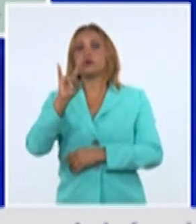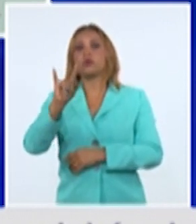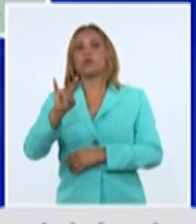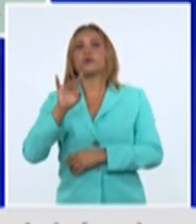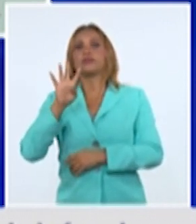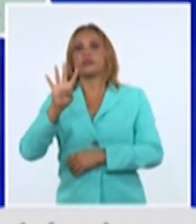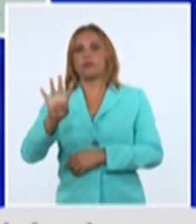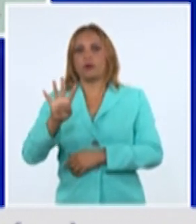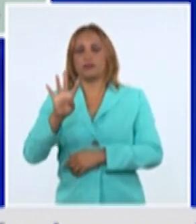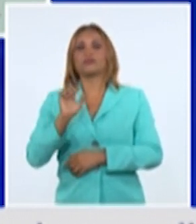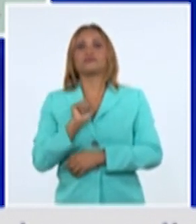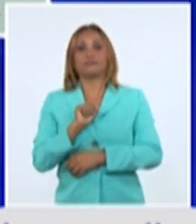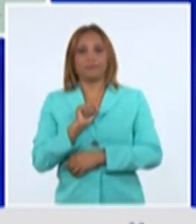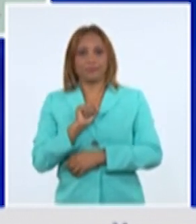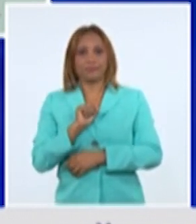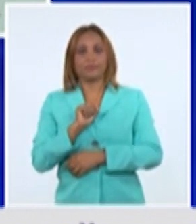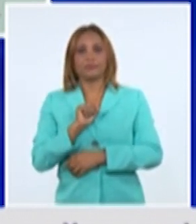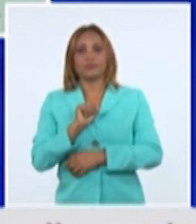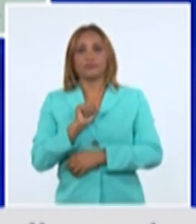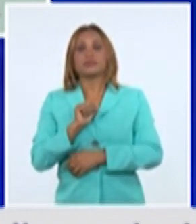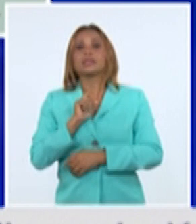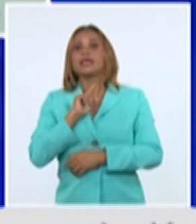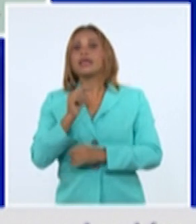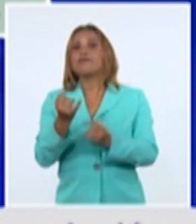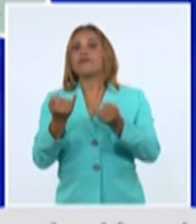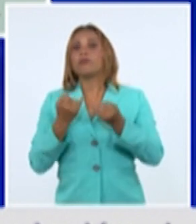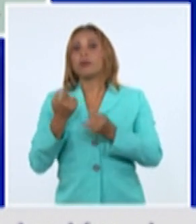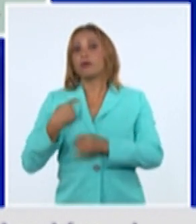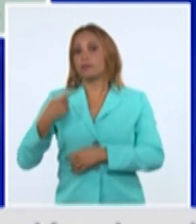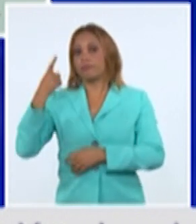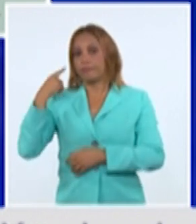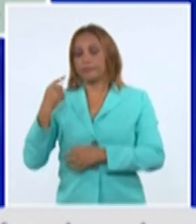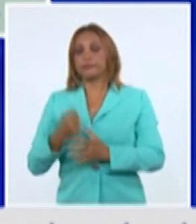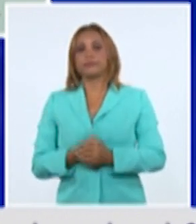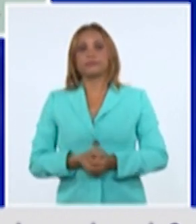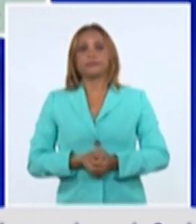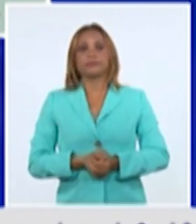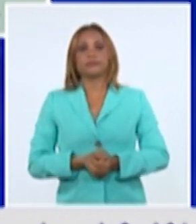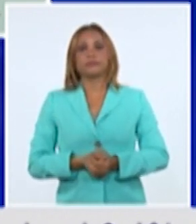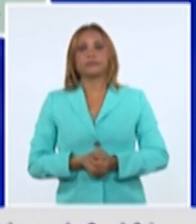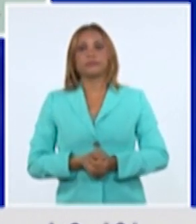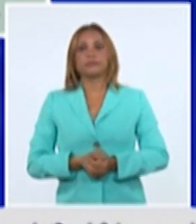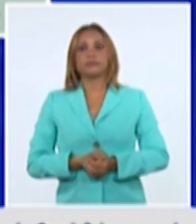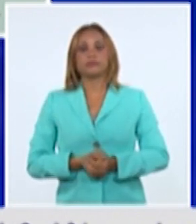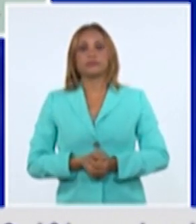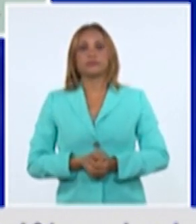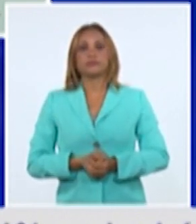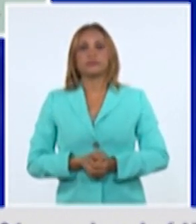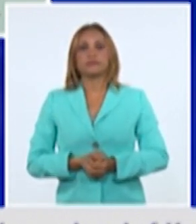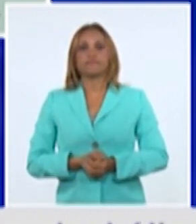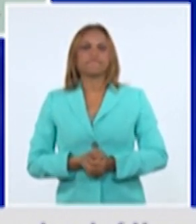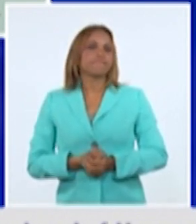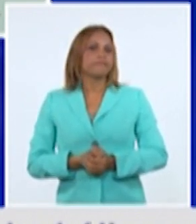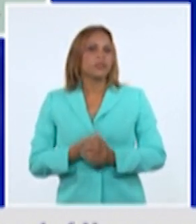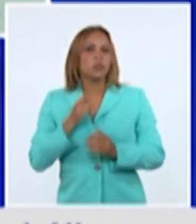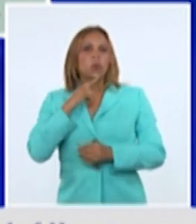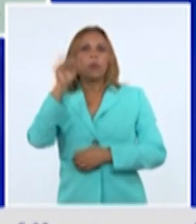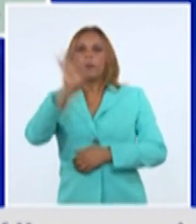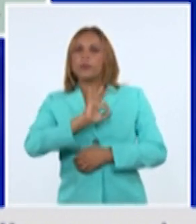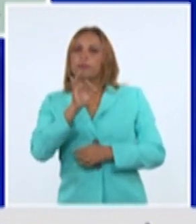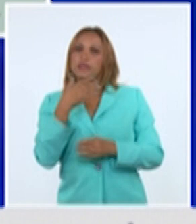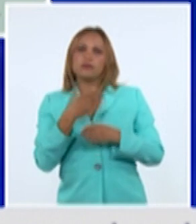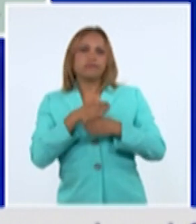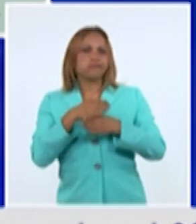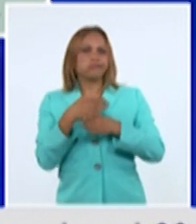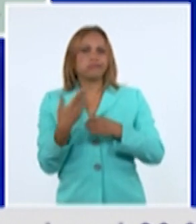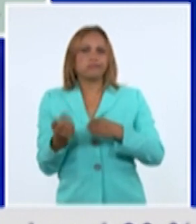5.694 casos diagnosticados en el día de ayer. Y eso hace un promedio de